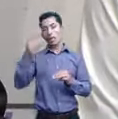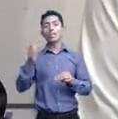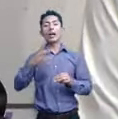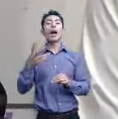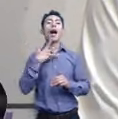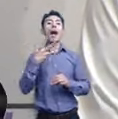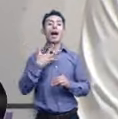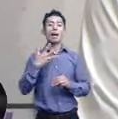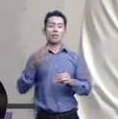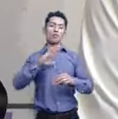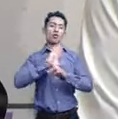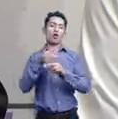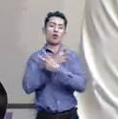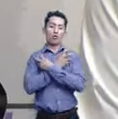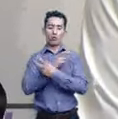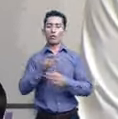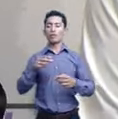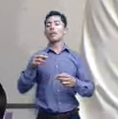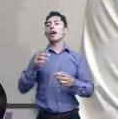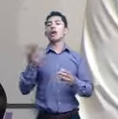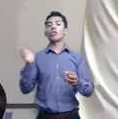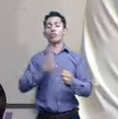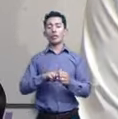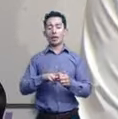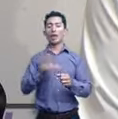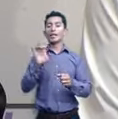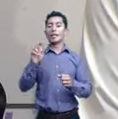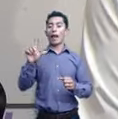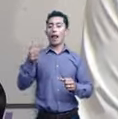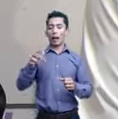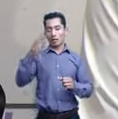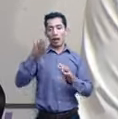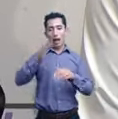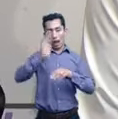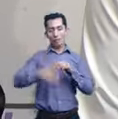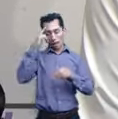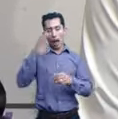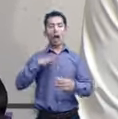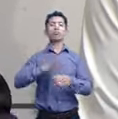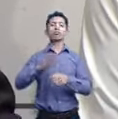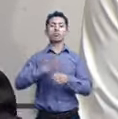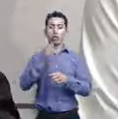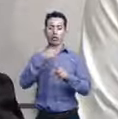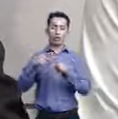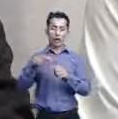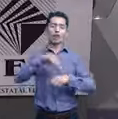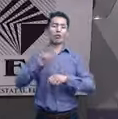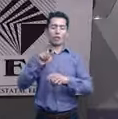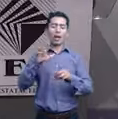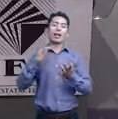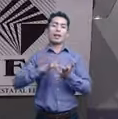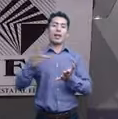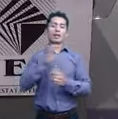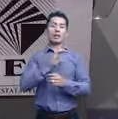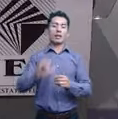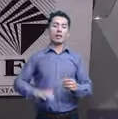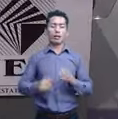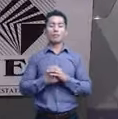tener al CEMEFO en Mixquiahuala, terminación del hospital Cintalarga para que cuente con medicamentos y especialistas. Gracias,